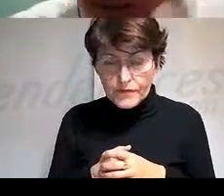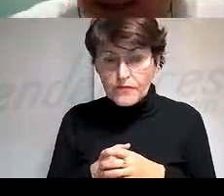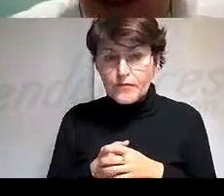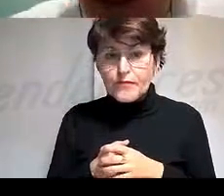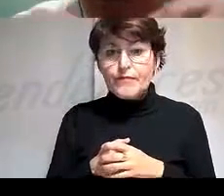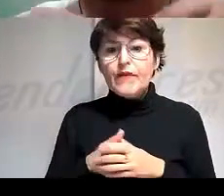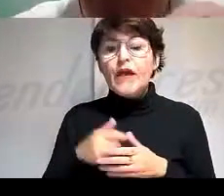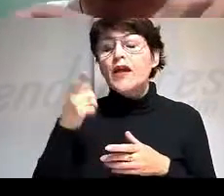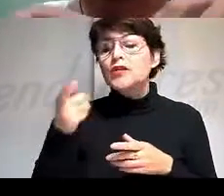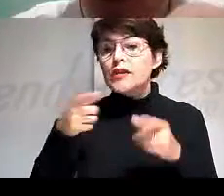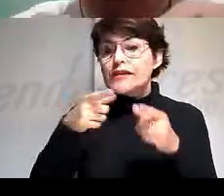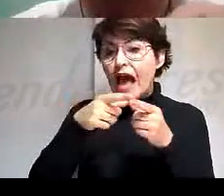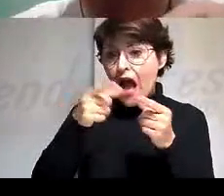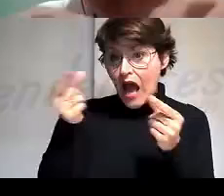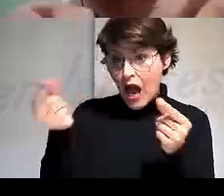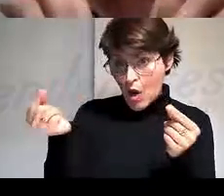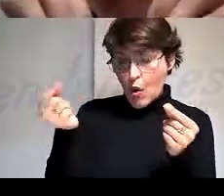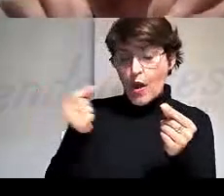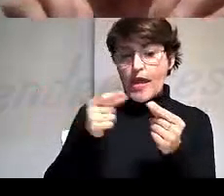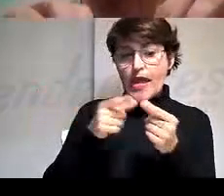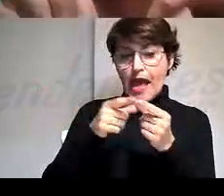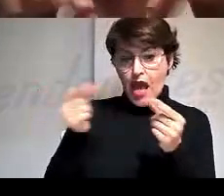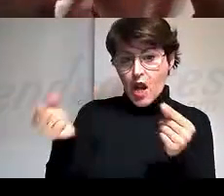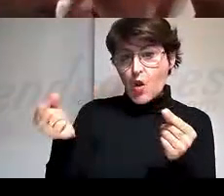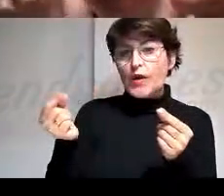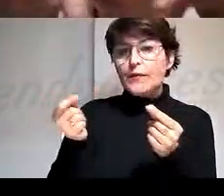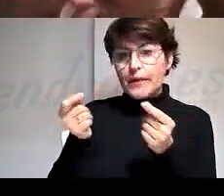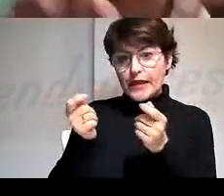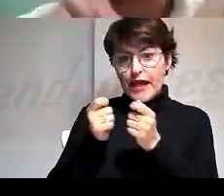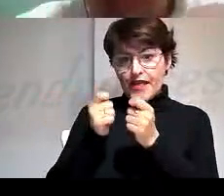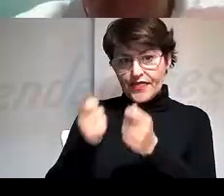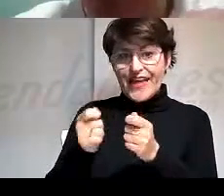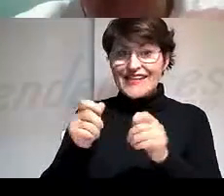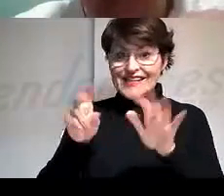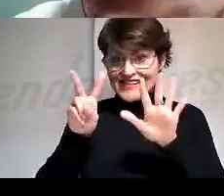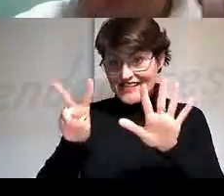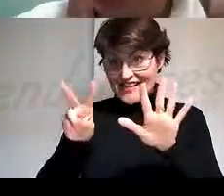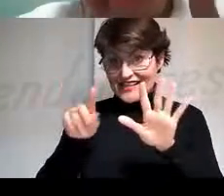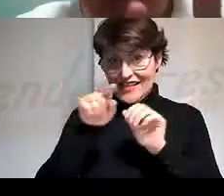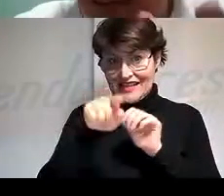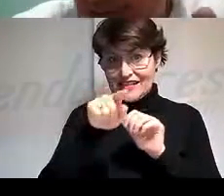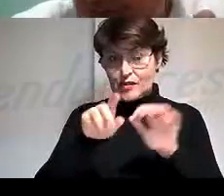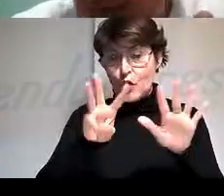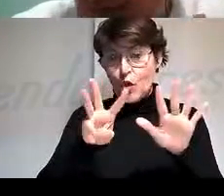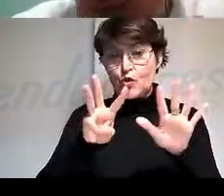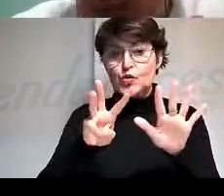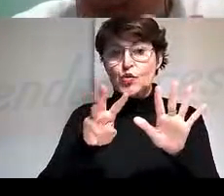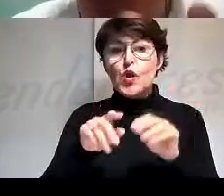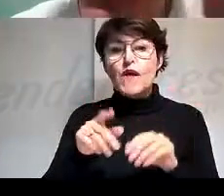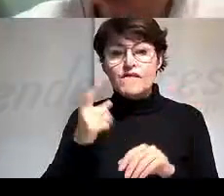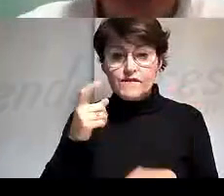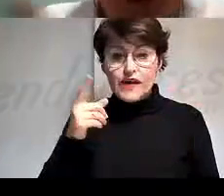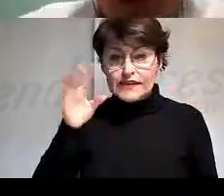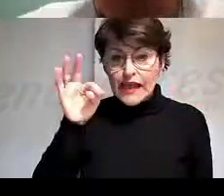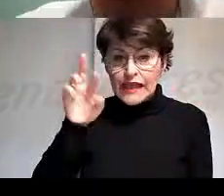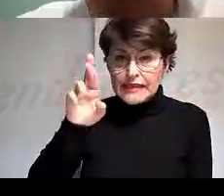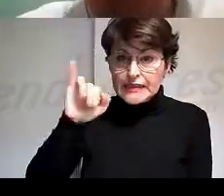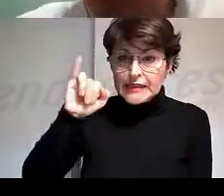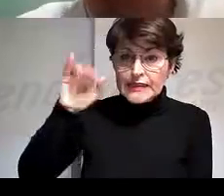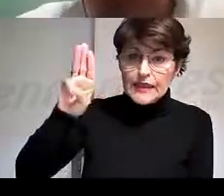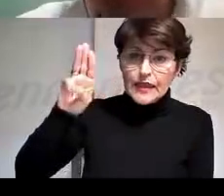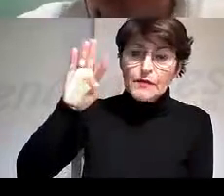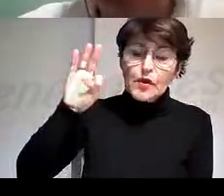aloe vera, el gel de aloe vera, aporta 7 de estos 8 aminoácidos, no aporta triptófano, pero todos los